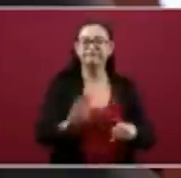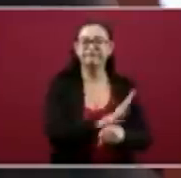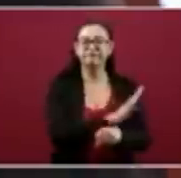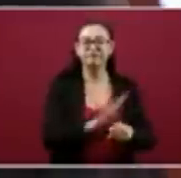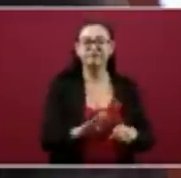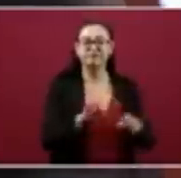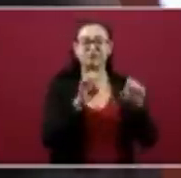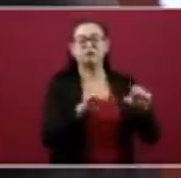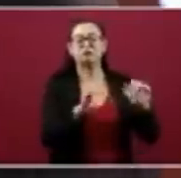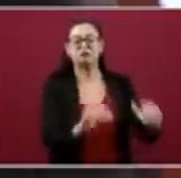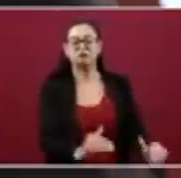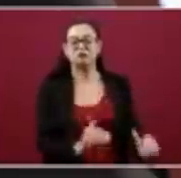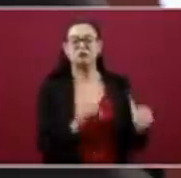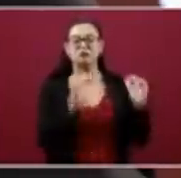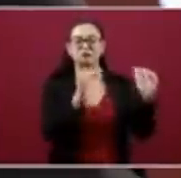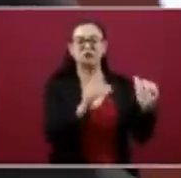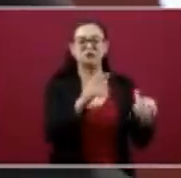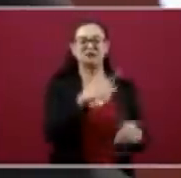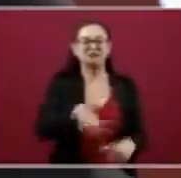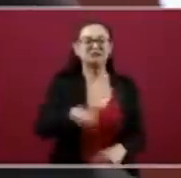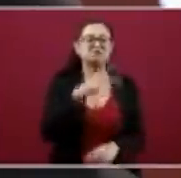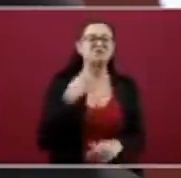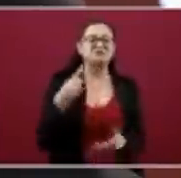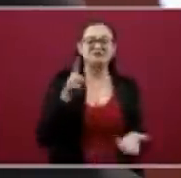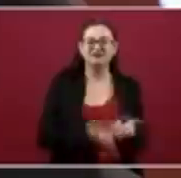a esta política de pillaje,